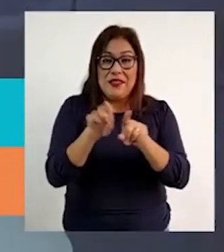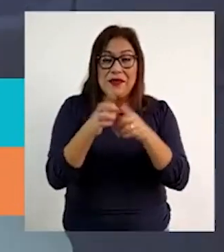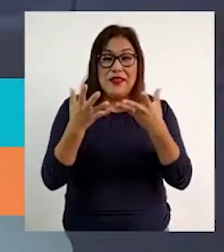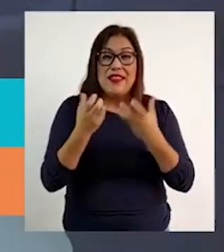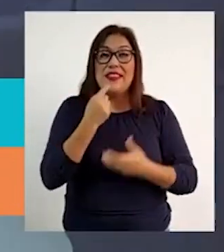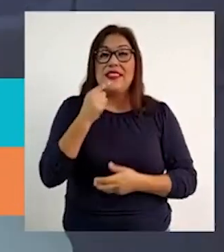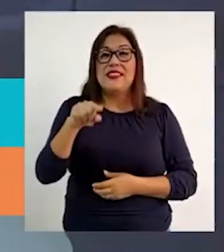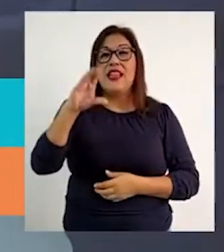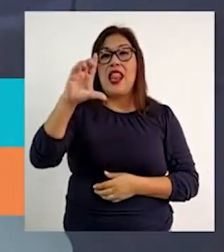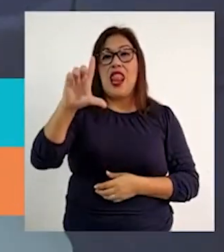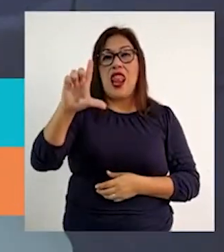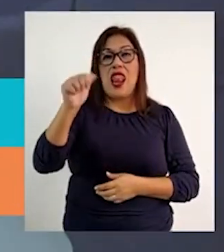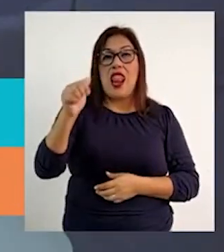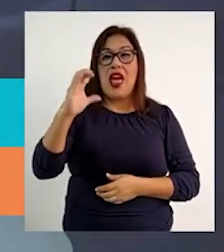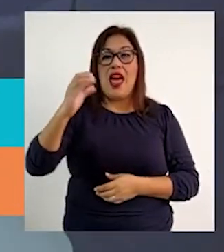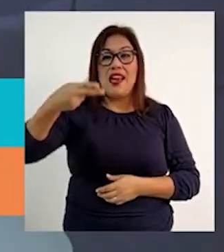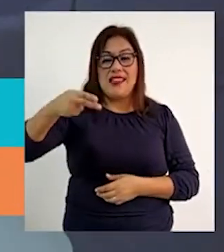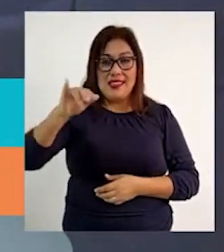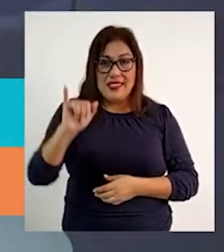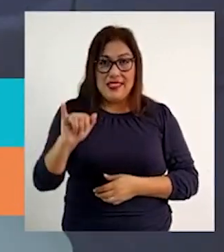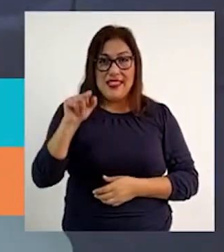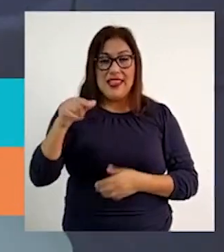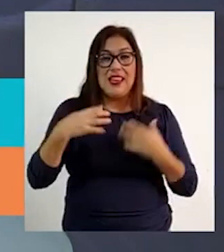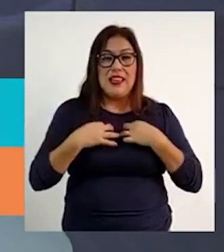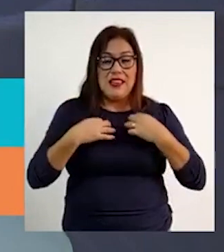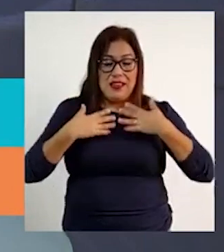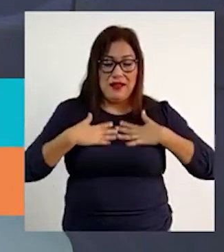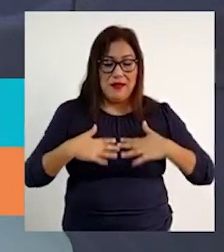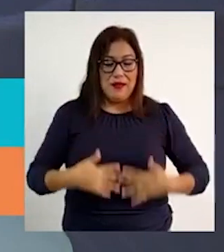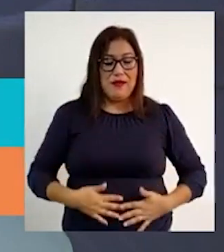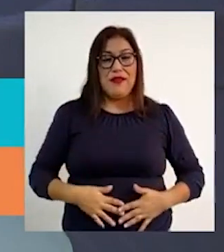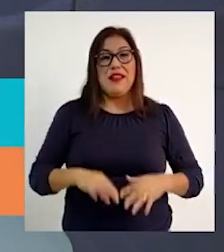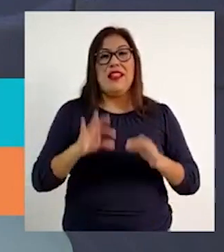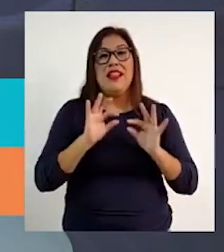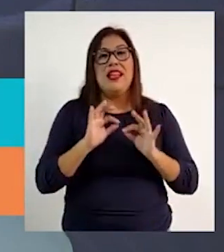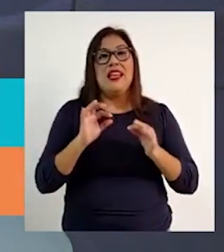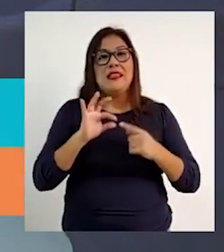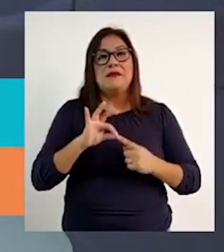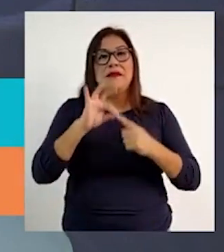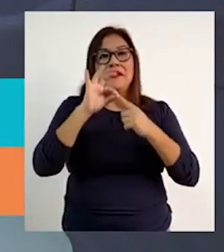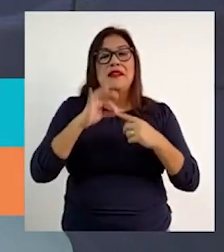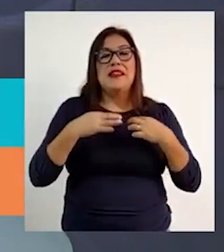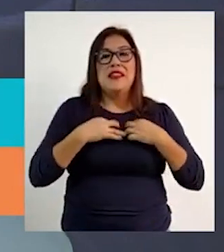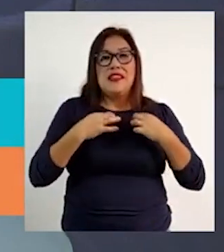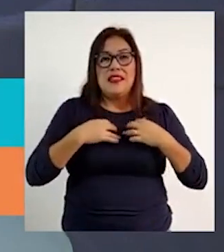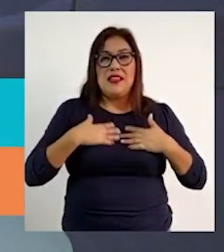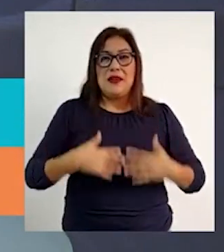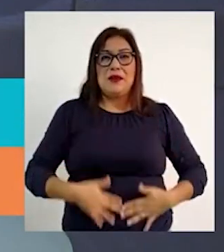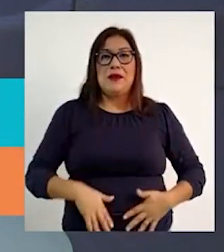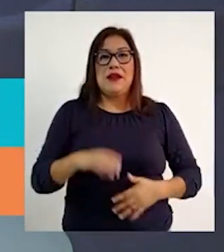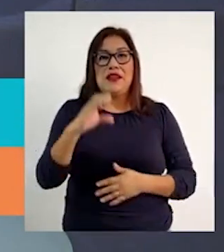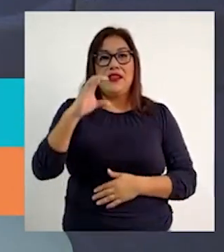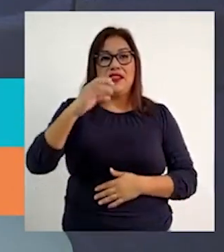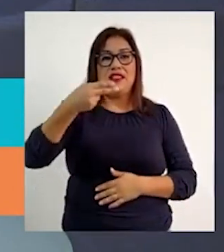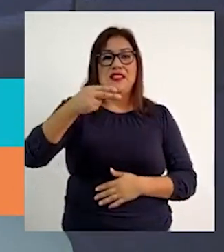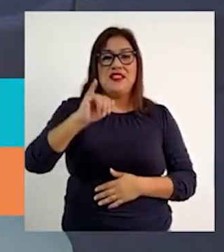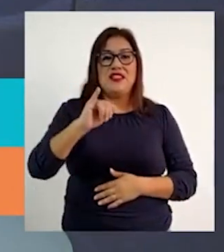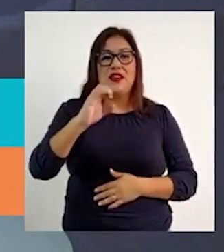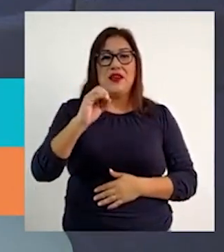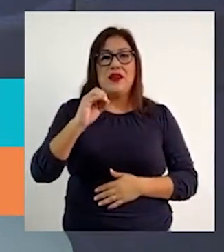Lachi va a estar vestida con un diseño especial de la Escuela de Diseño de Chioleca, que está pintado a mano,